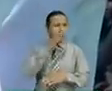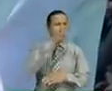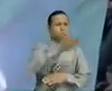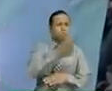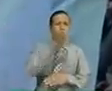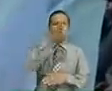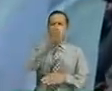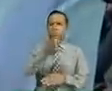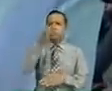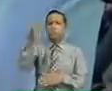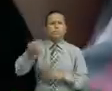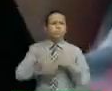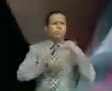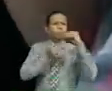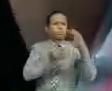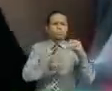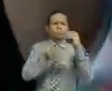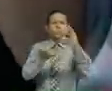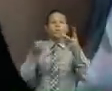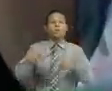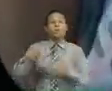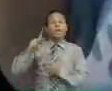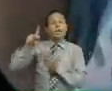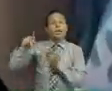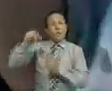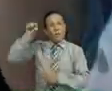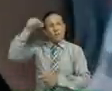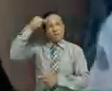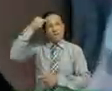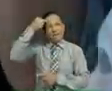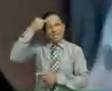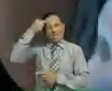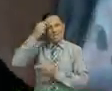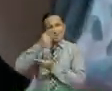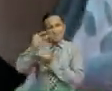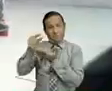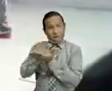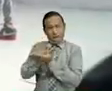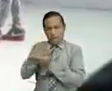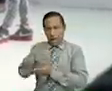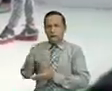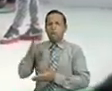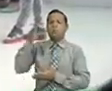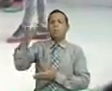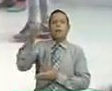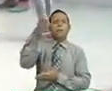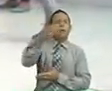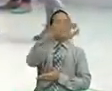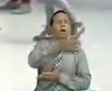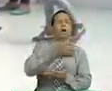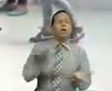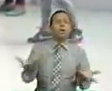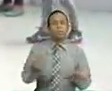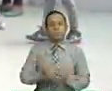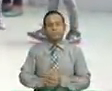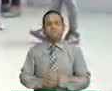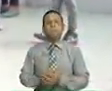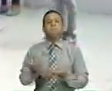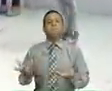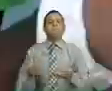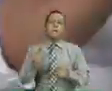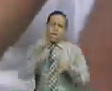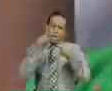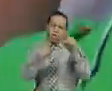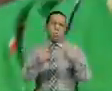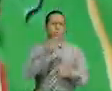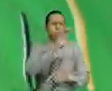Guayas. La idea era poder disfrutar de la alegría de los más pequeños, incluso en tiempos de pandemia. Por ello, el festejo se extendió en varios